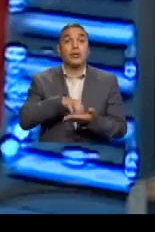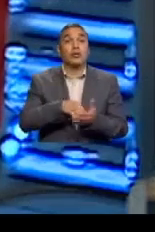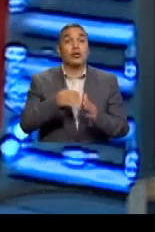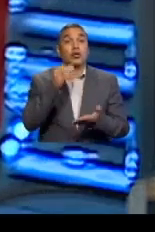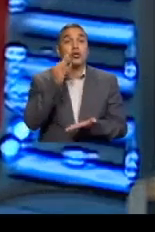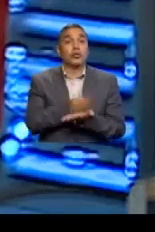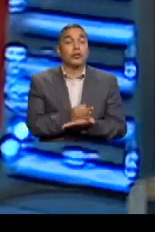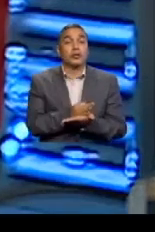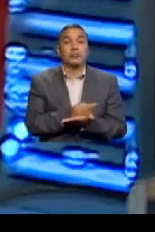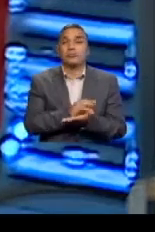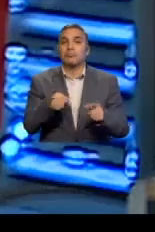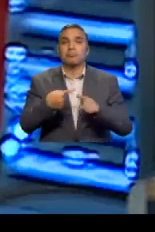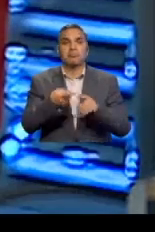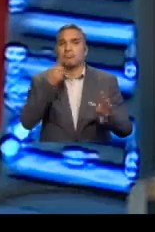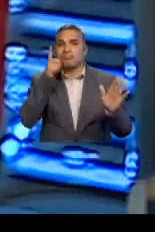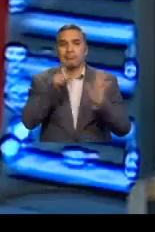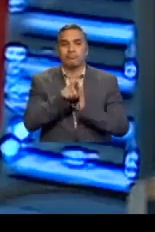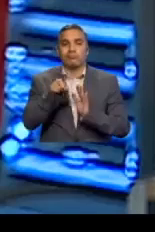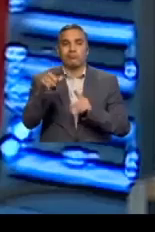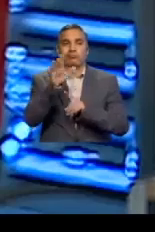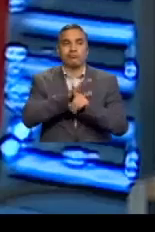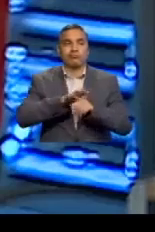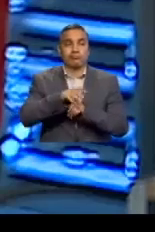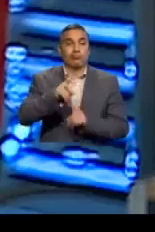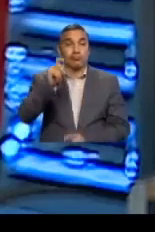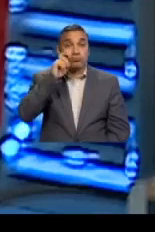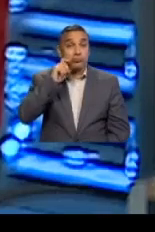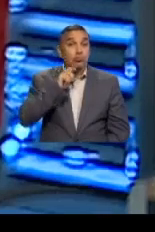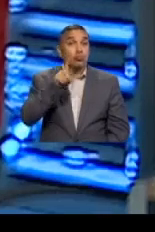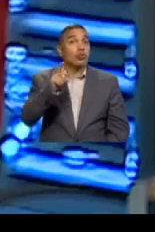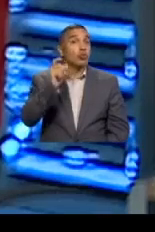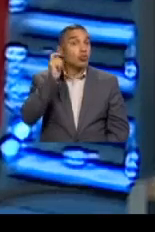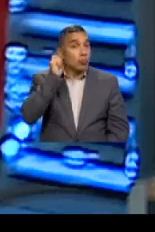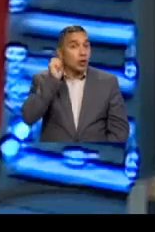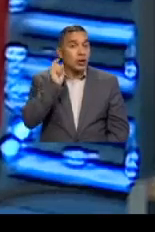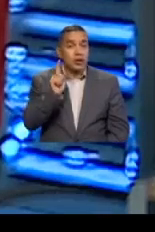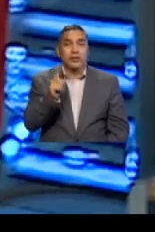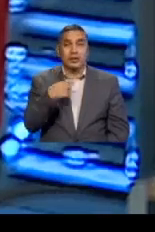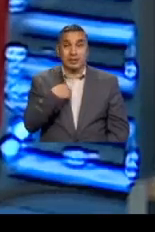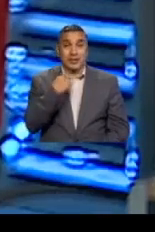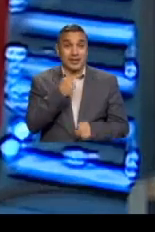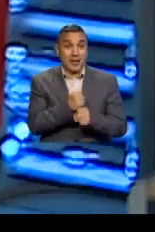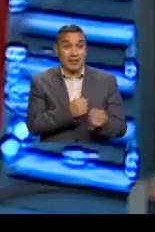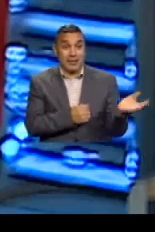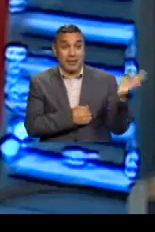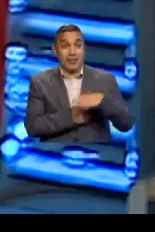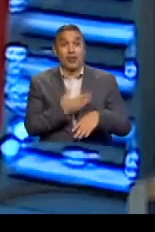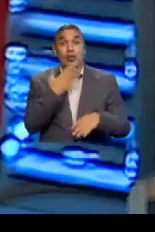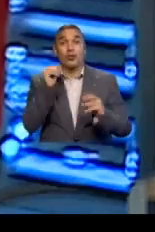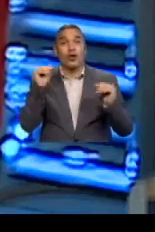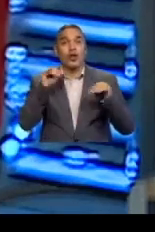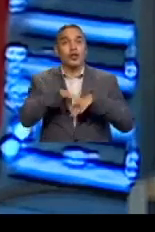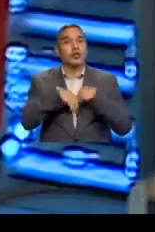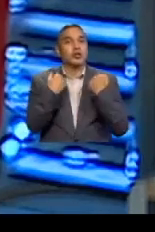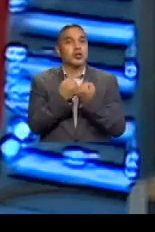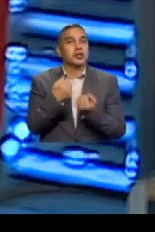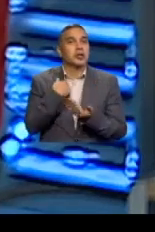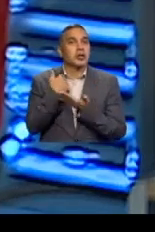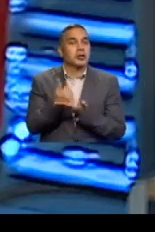de Cotopaxi, acusado de presunto abuso sexual a una mujer a quien ofreció un trabajo mediante redes